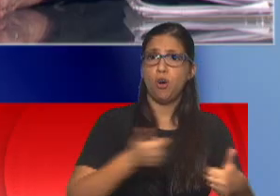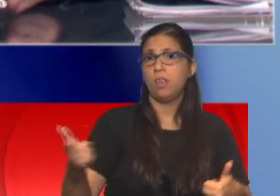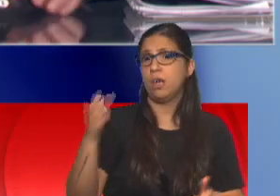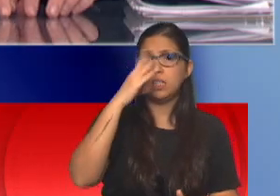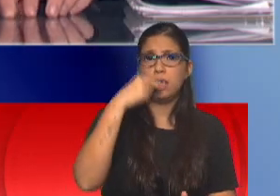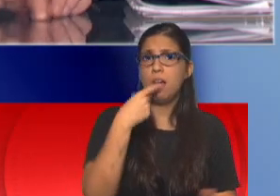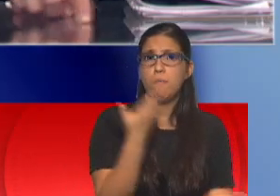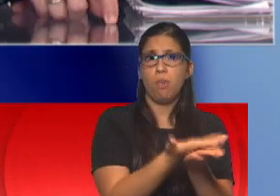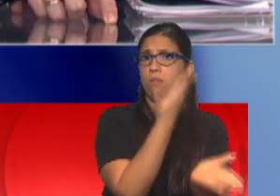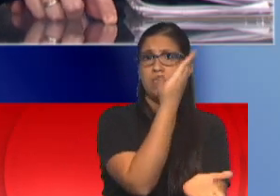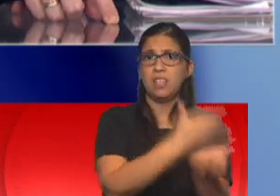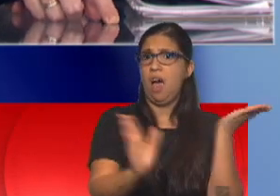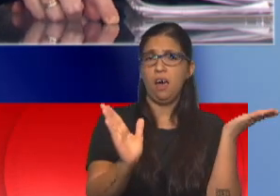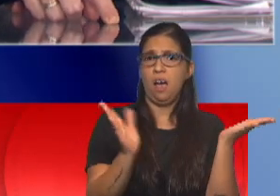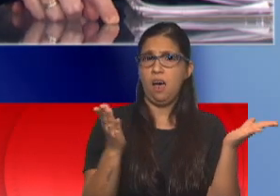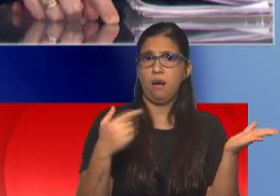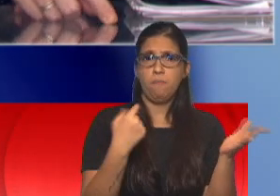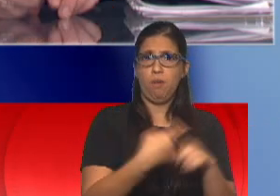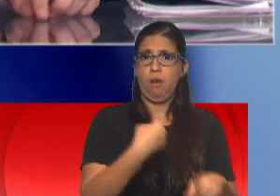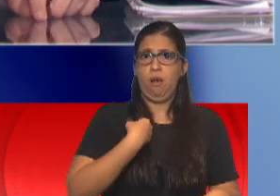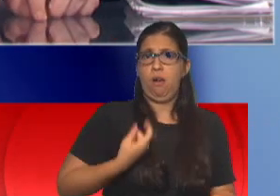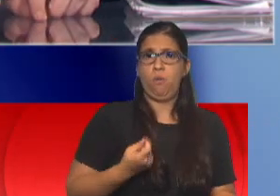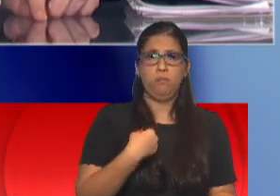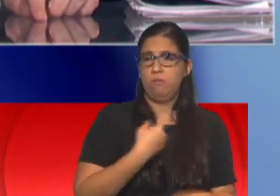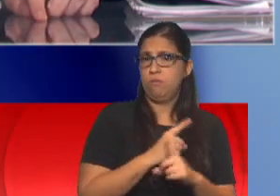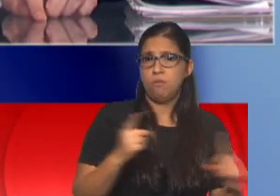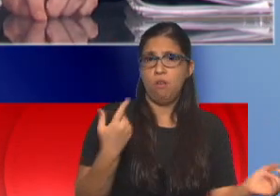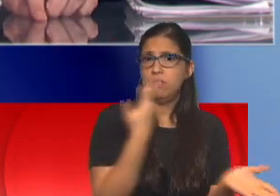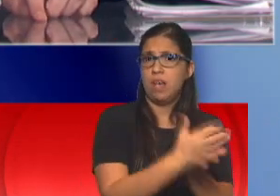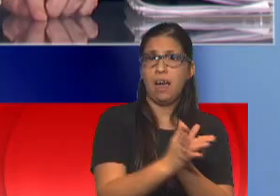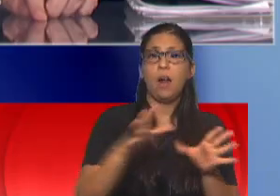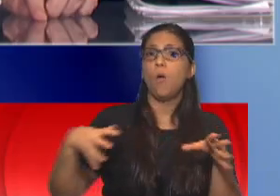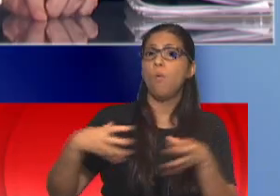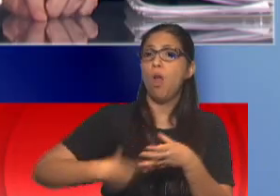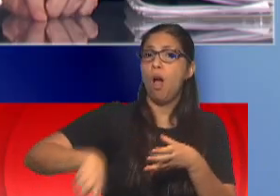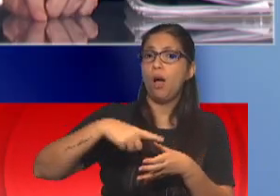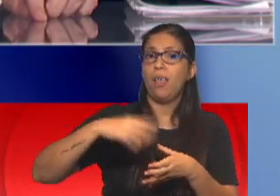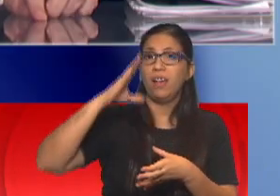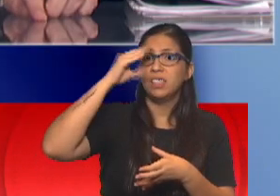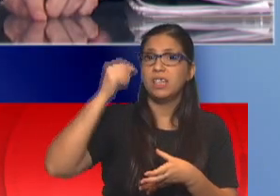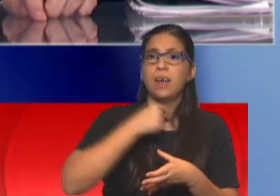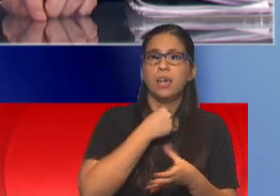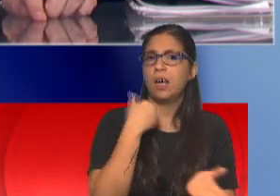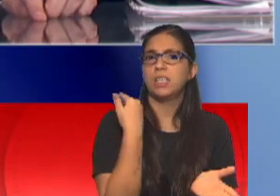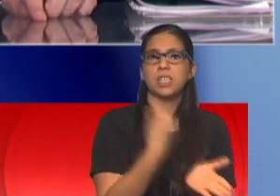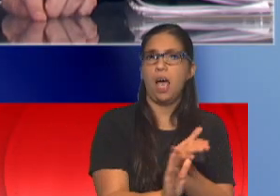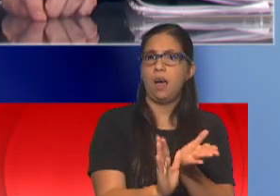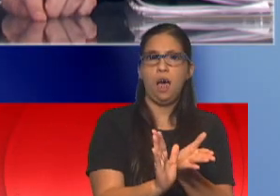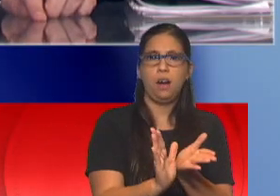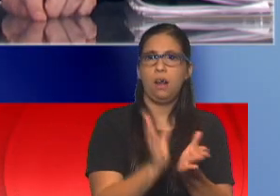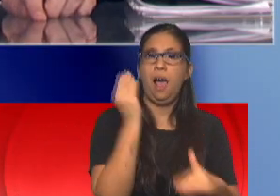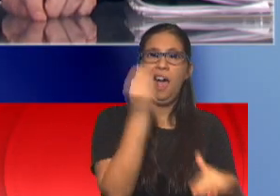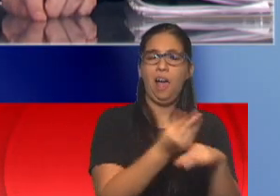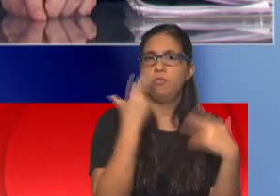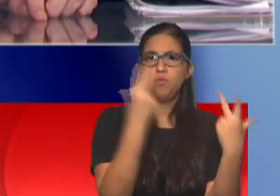contexto, recordemos que este jueves se van a tratar los pliegos, lo que busca Cristina y el bloque de Cristina Fernández de Kirchner es justamente rechazar el pliego. Lo anunciaba hoy